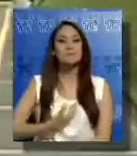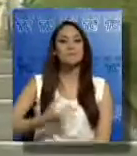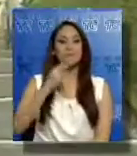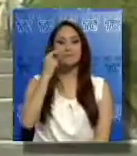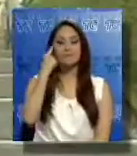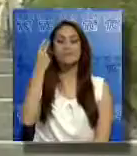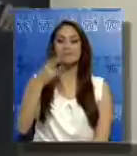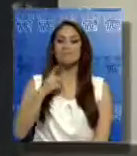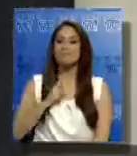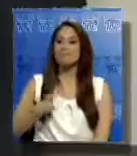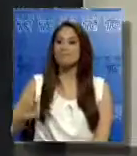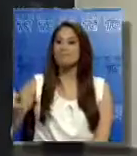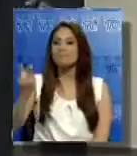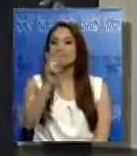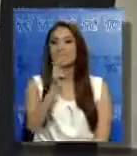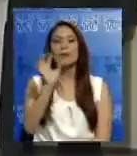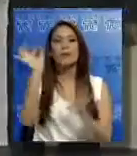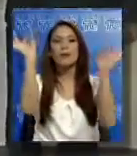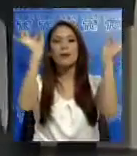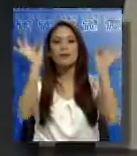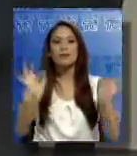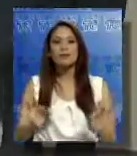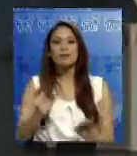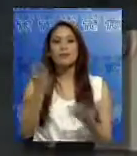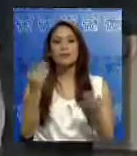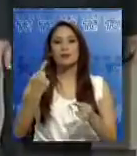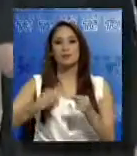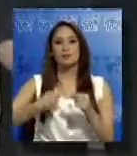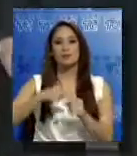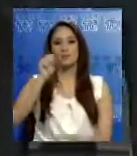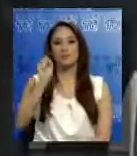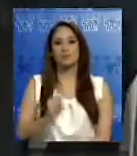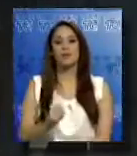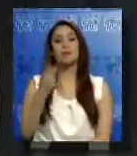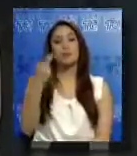Centro de Operaciones de Electricidad en el sur de Quito y